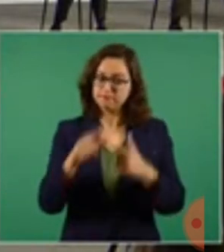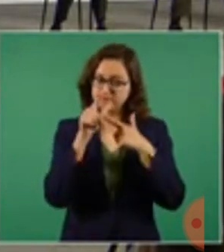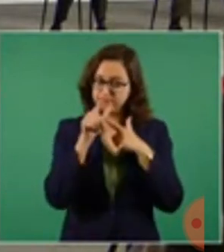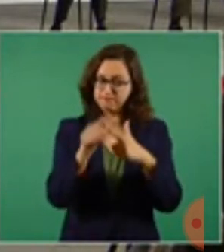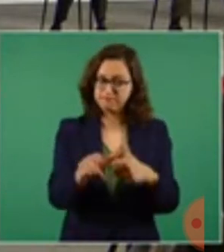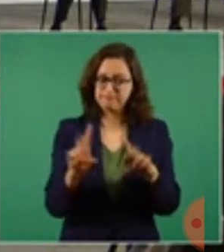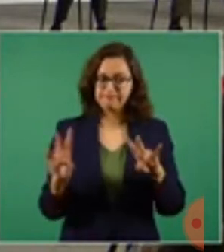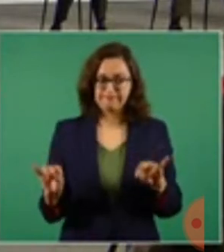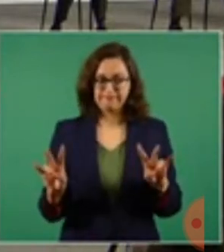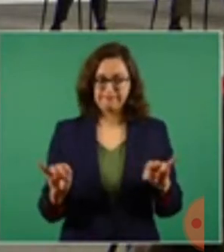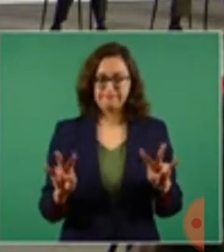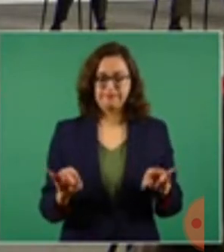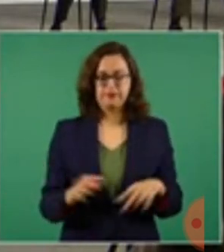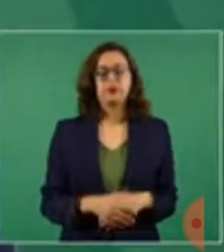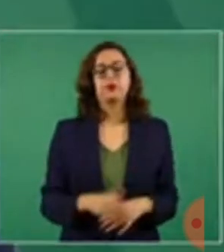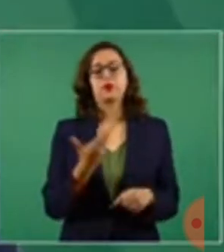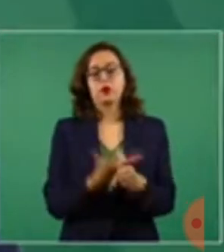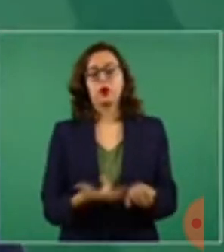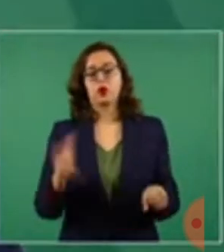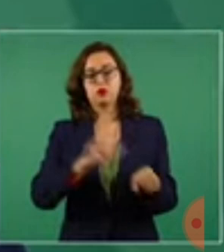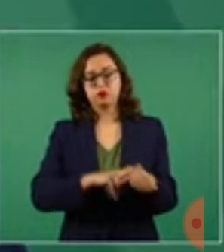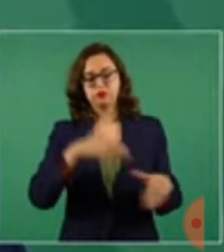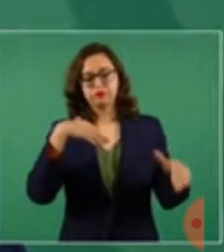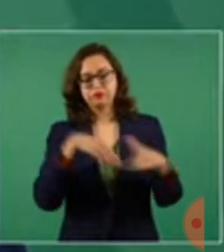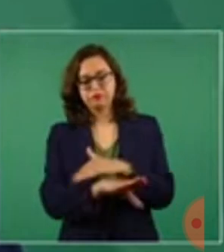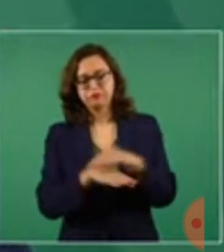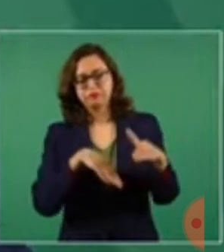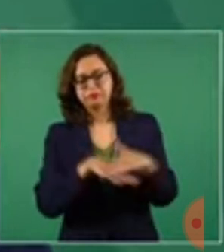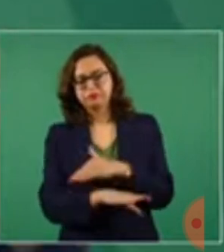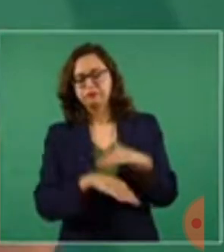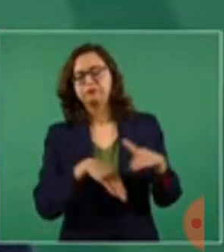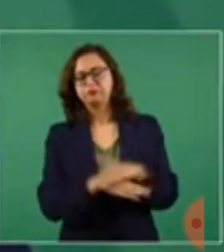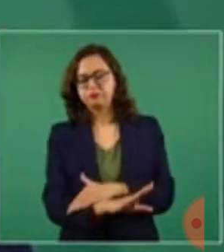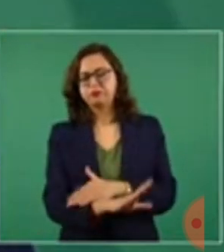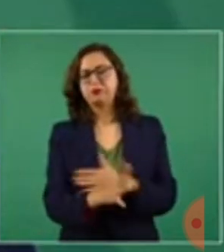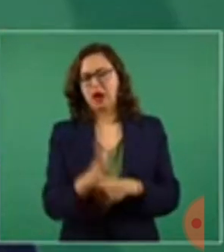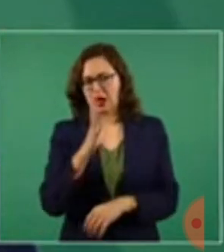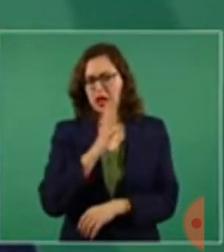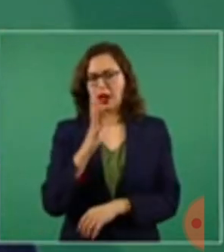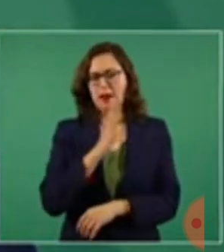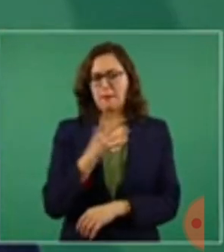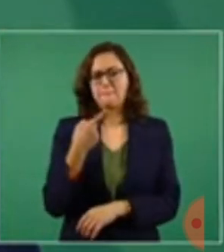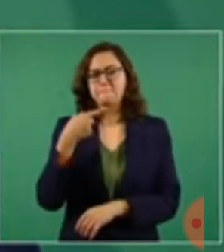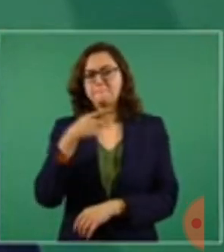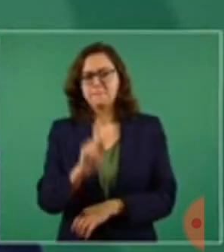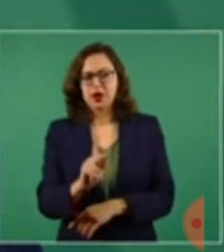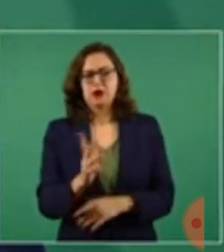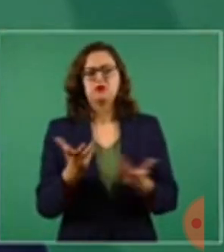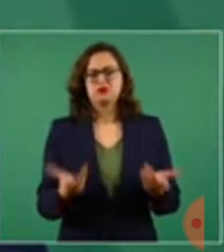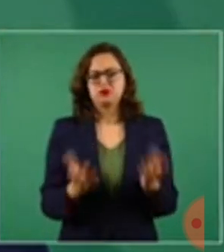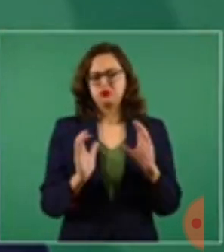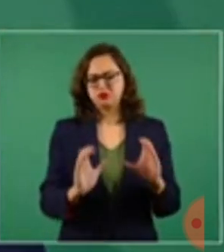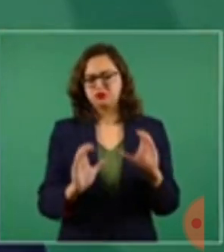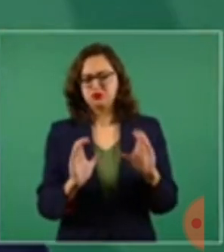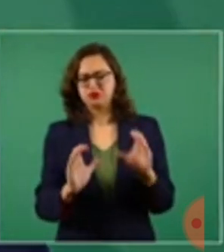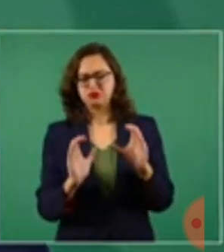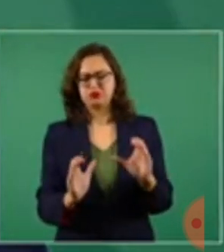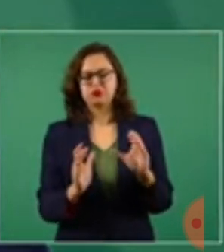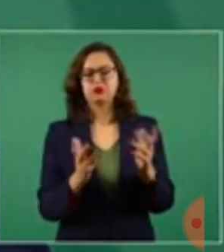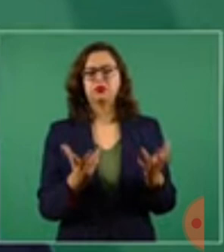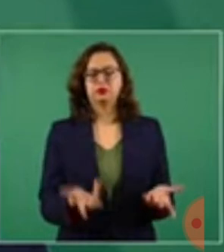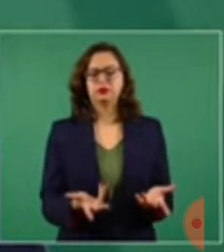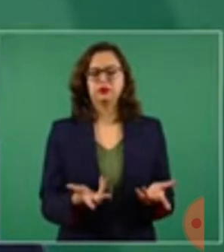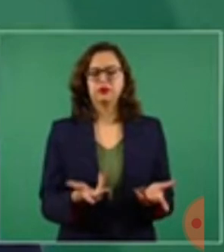hospitalaria, mantenemos el ritmo. En todo momento hemos tenido capacidades hospitalarias que van de un